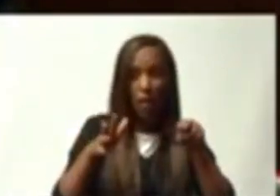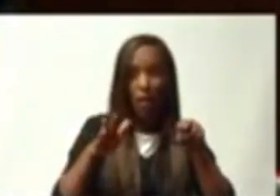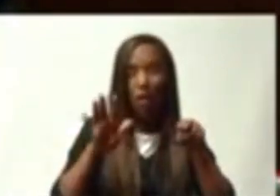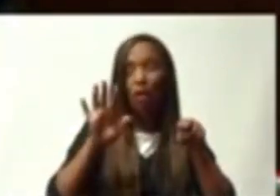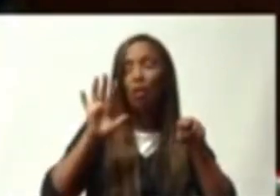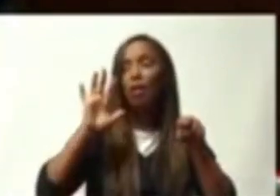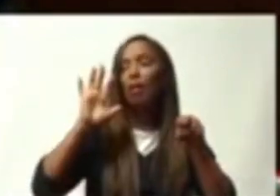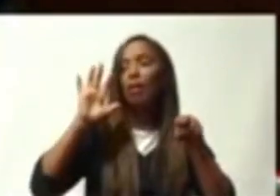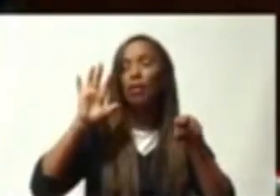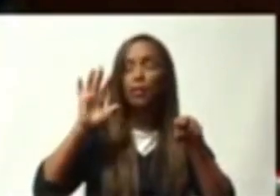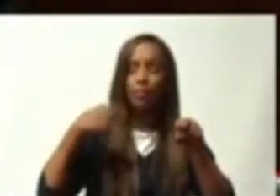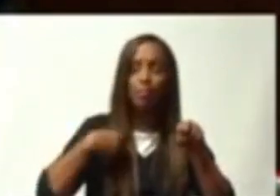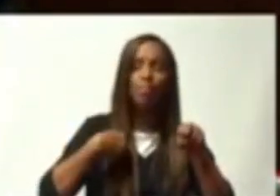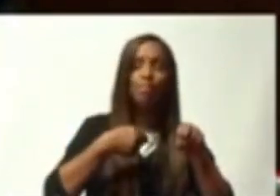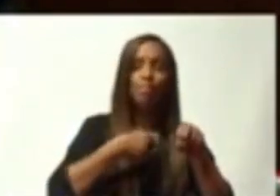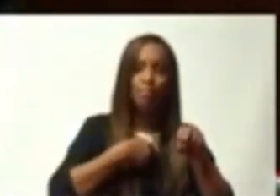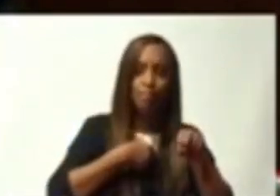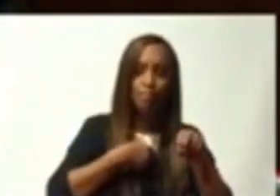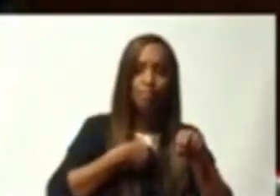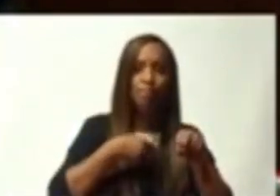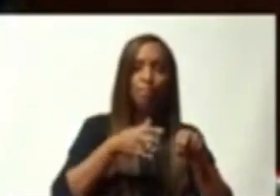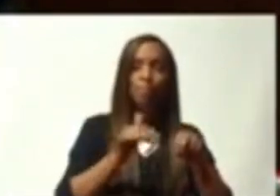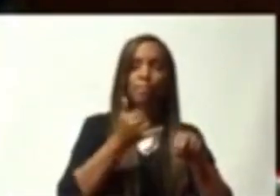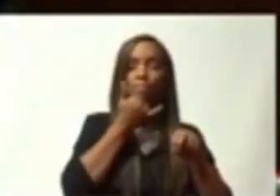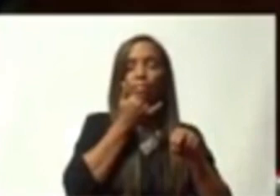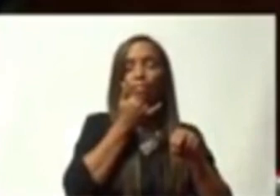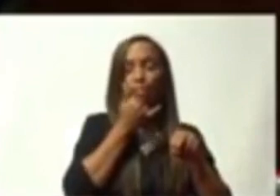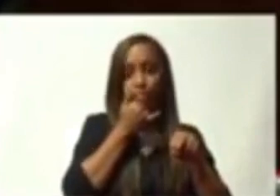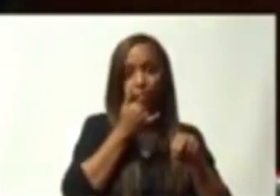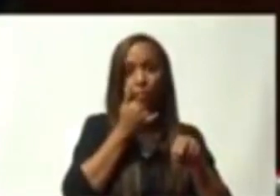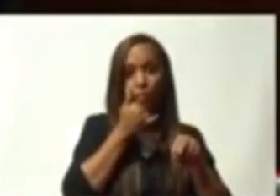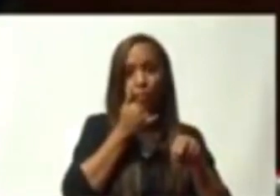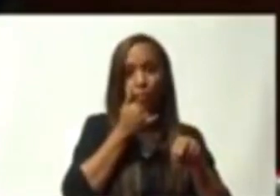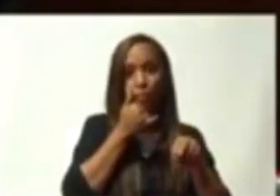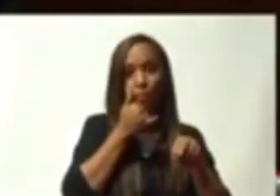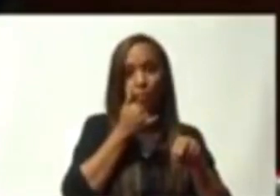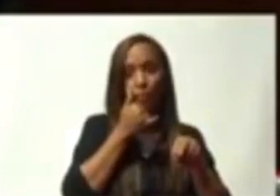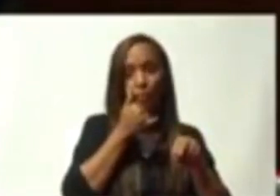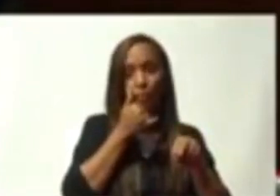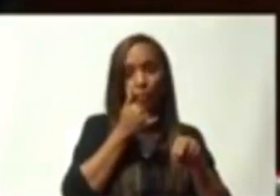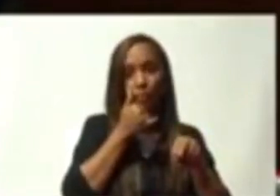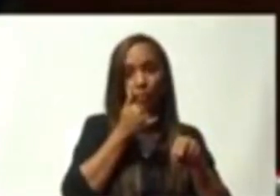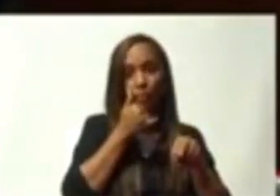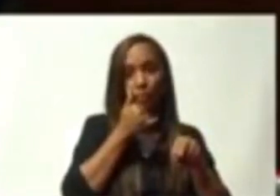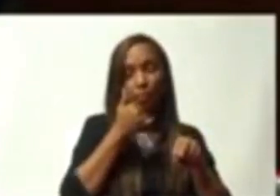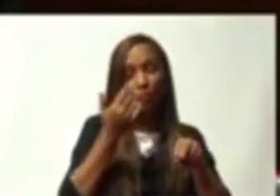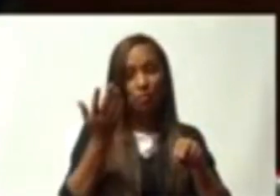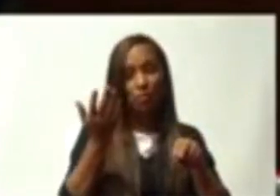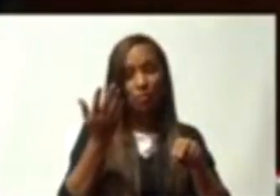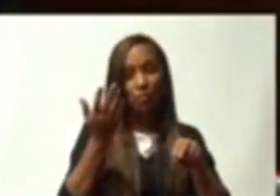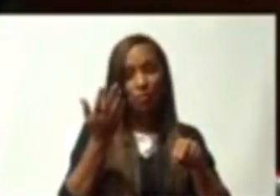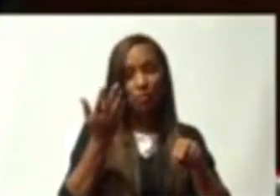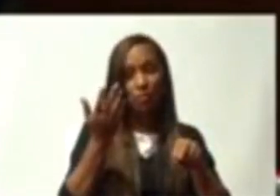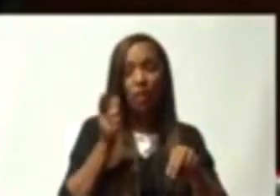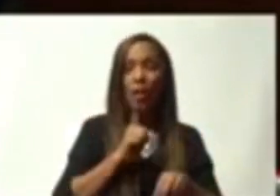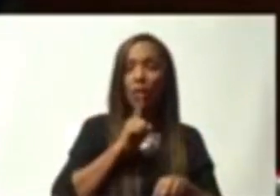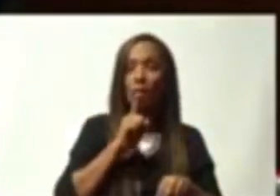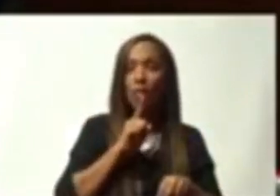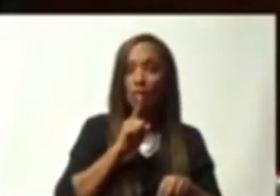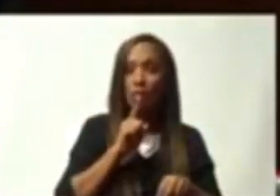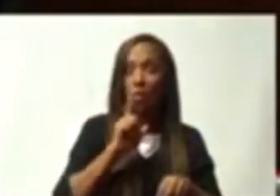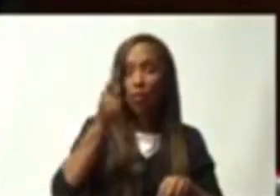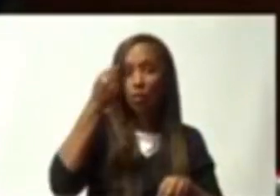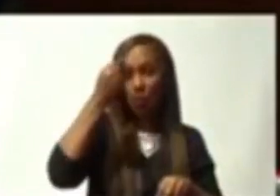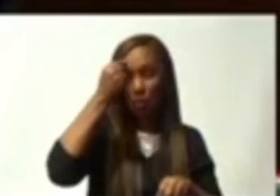gobierno, aunque lo apoyamos. Pero nosotros necesitamos mandar